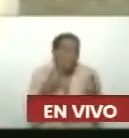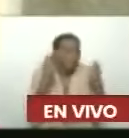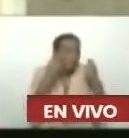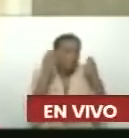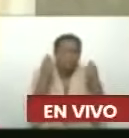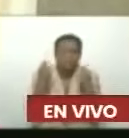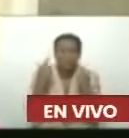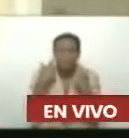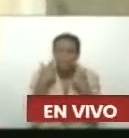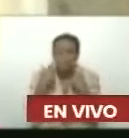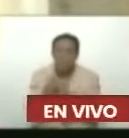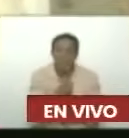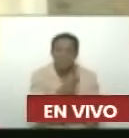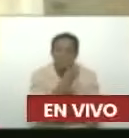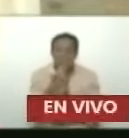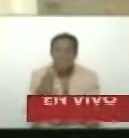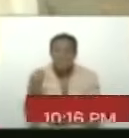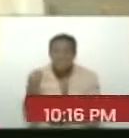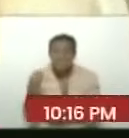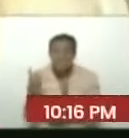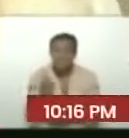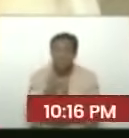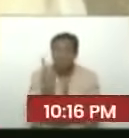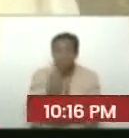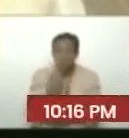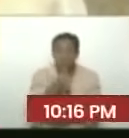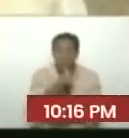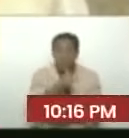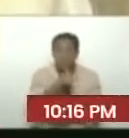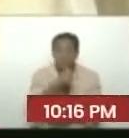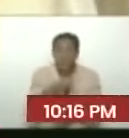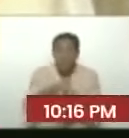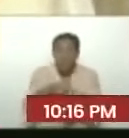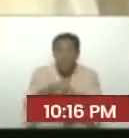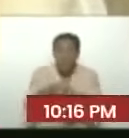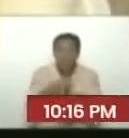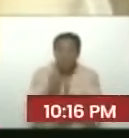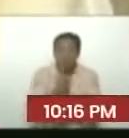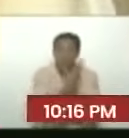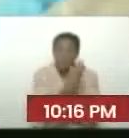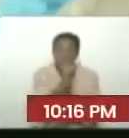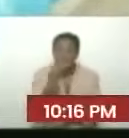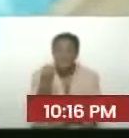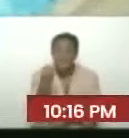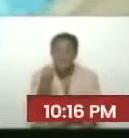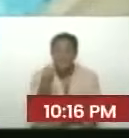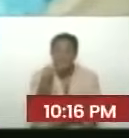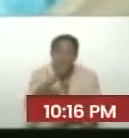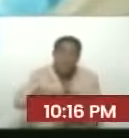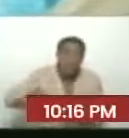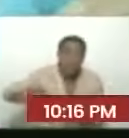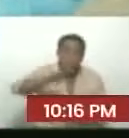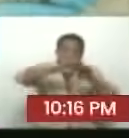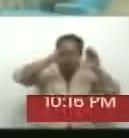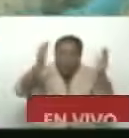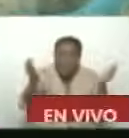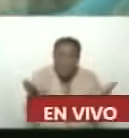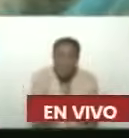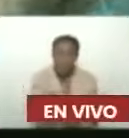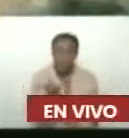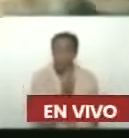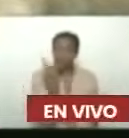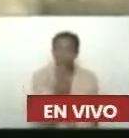es la propagación. 100 nada más, por informaciones del ministro Lorca, 100 en todo el